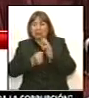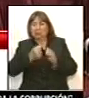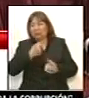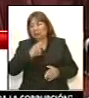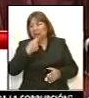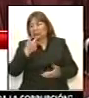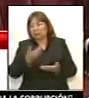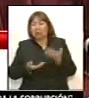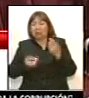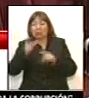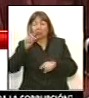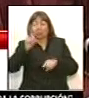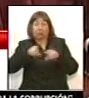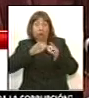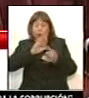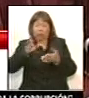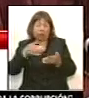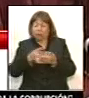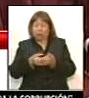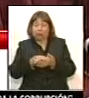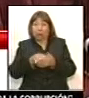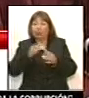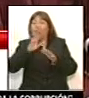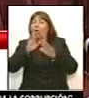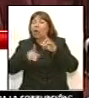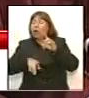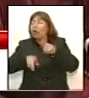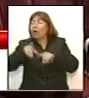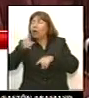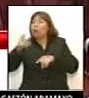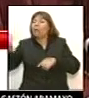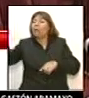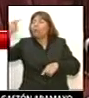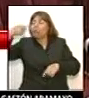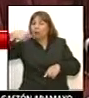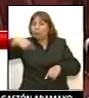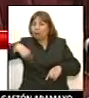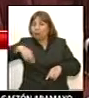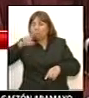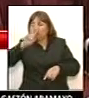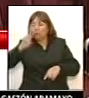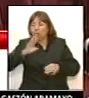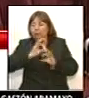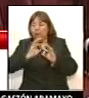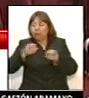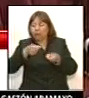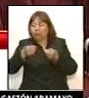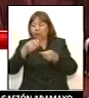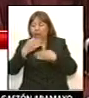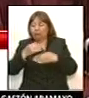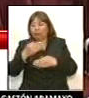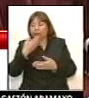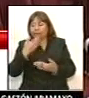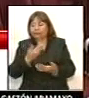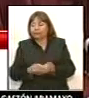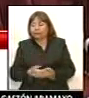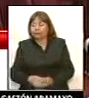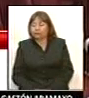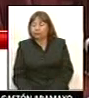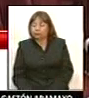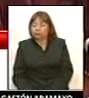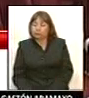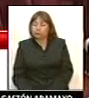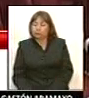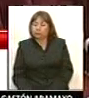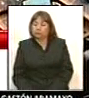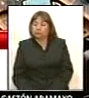por algunos, no todos, malos elementos que han ingresado a nuestro país sin ningún control. Muchas gracias. Muchas